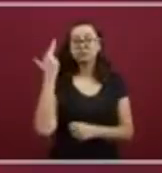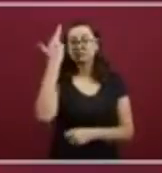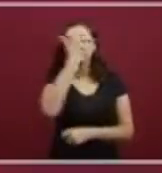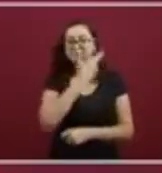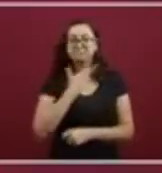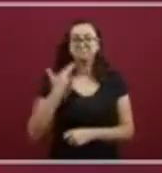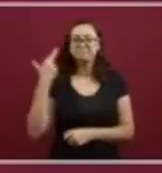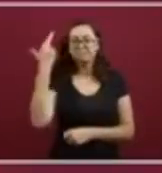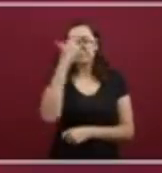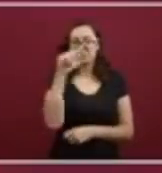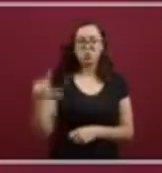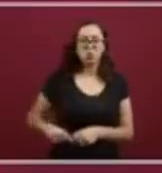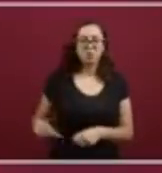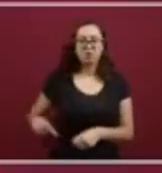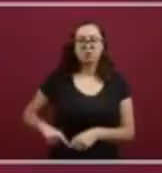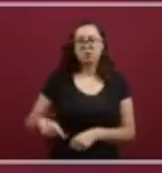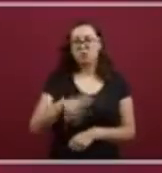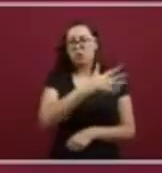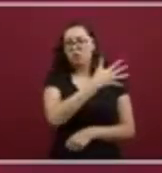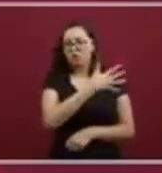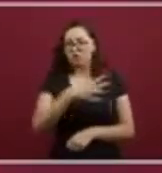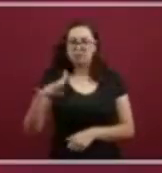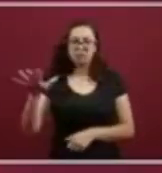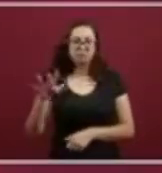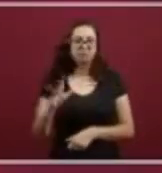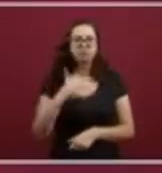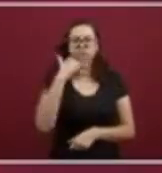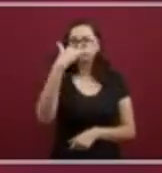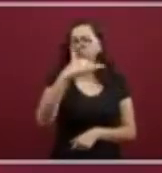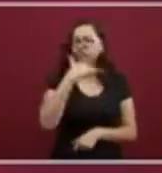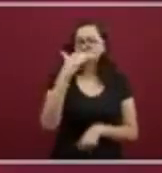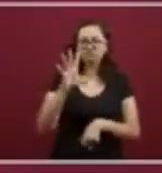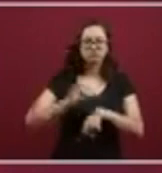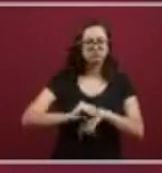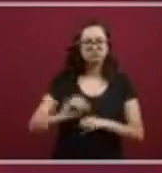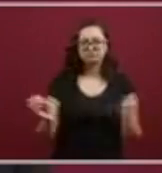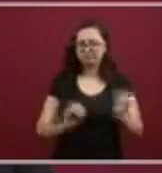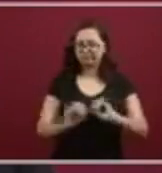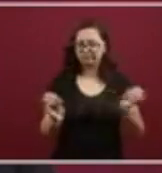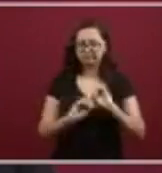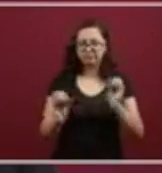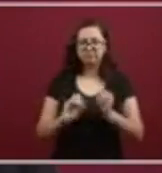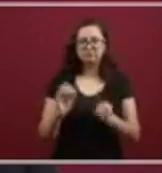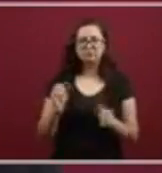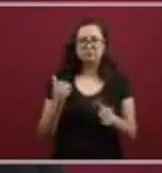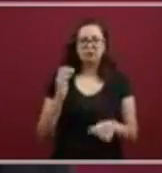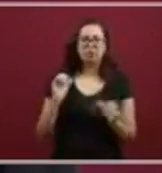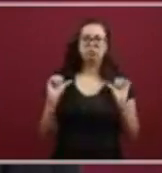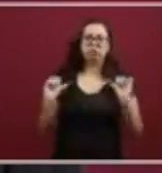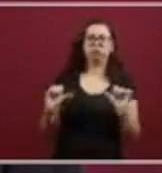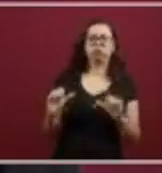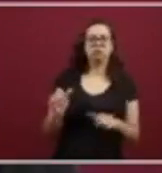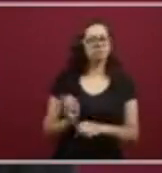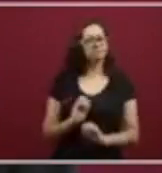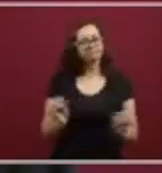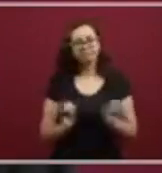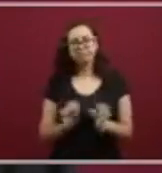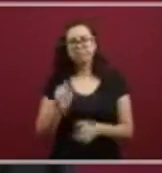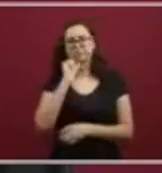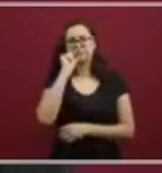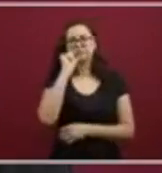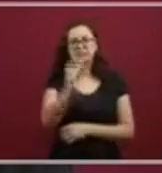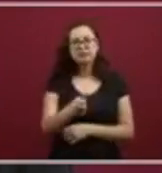en todo el gobierno. Cero corrupción, cero impunidad. Y esto